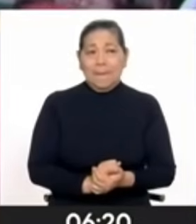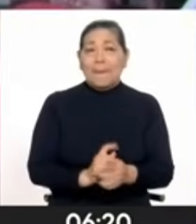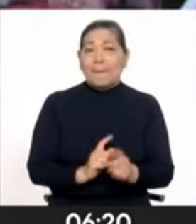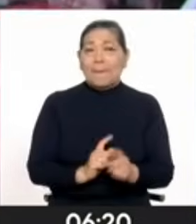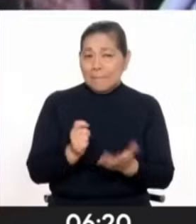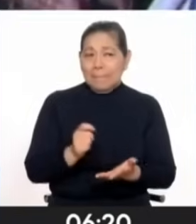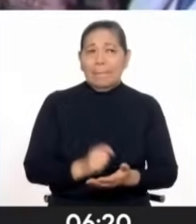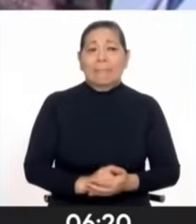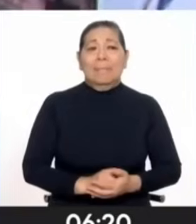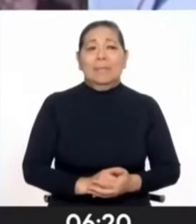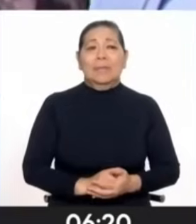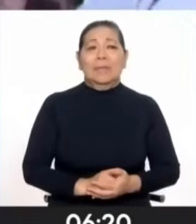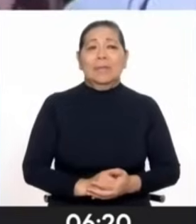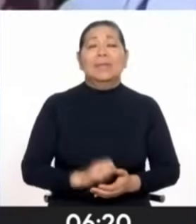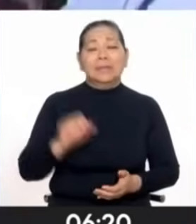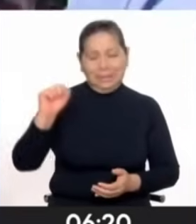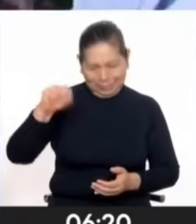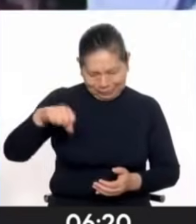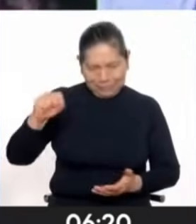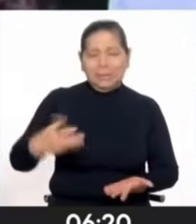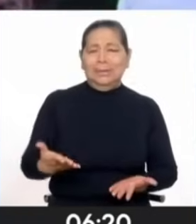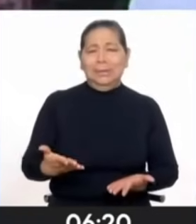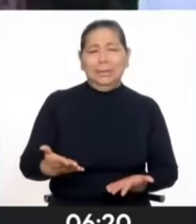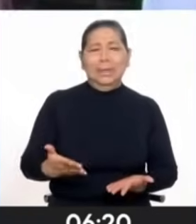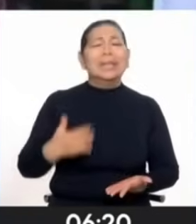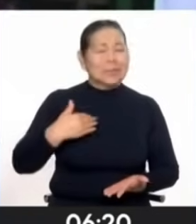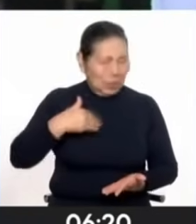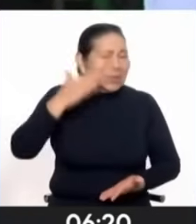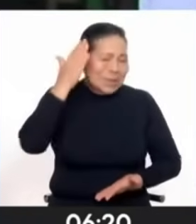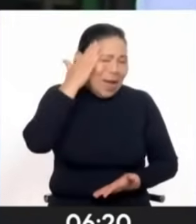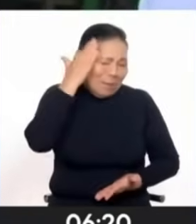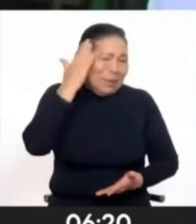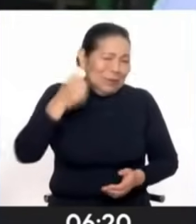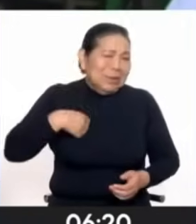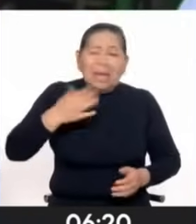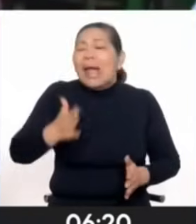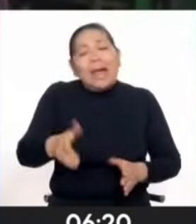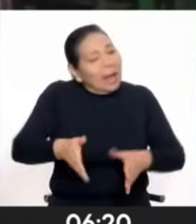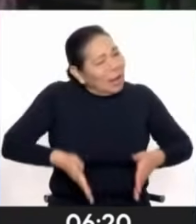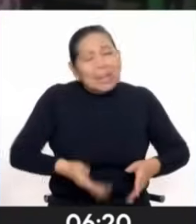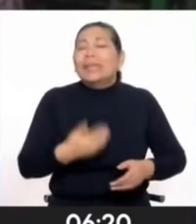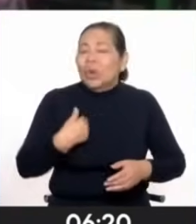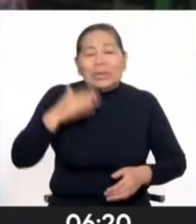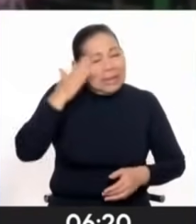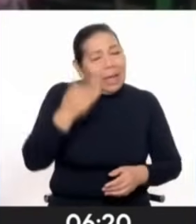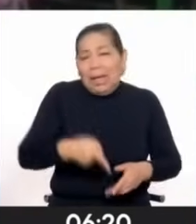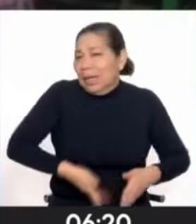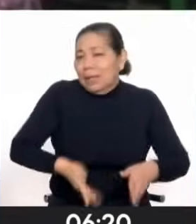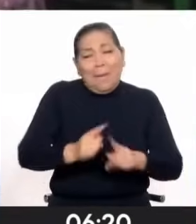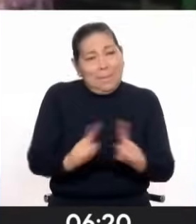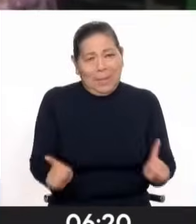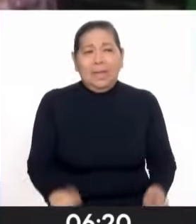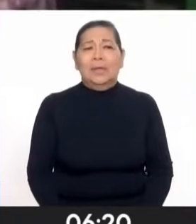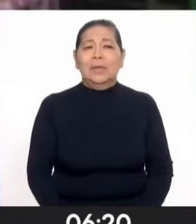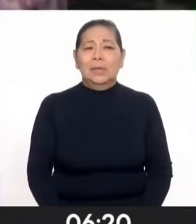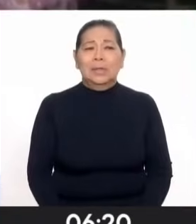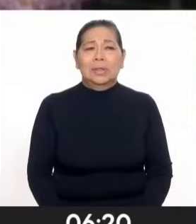autorización provisional o algo por el estilo. Exacto, señor. Somos conscientes que no nos pertenece a este lugar, pero